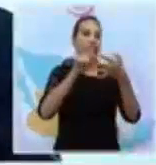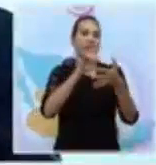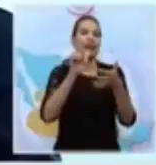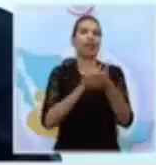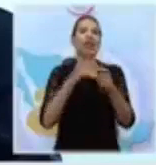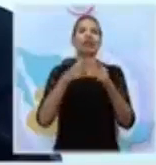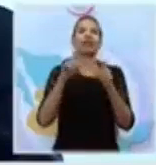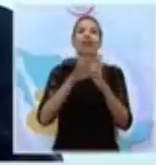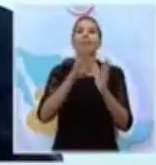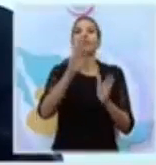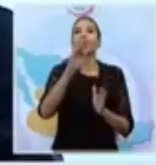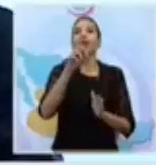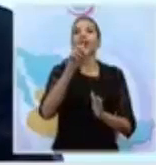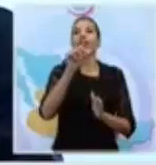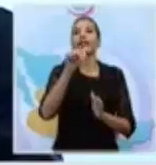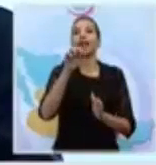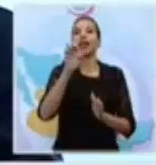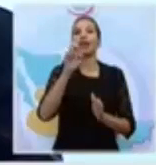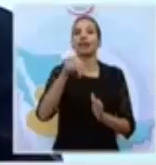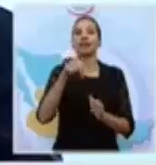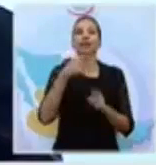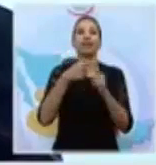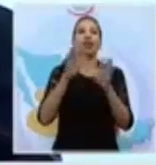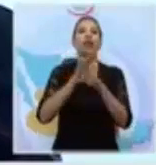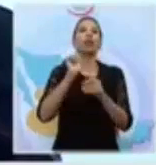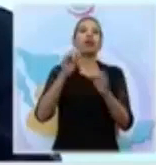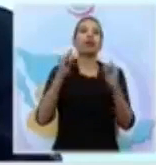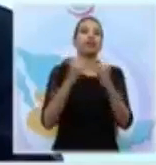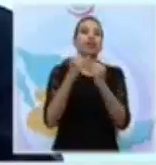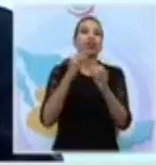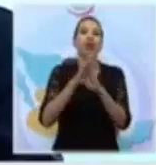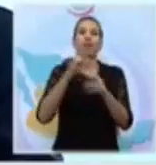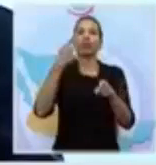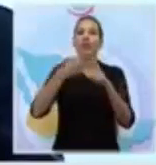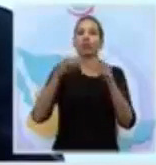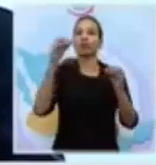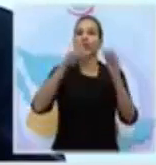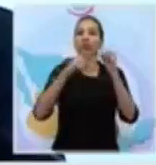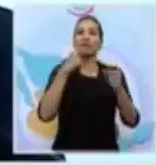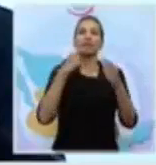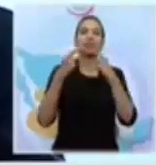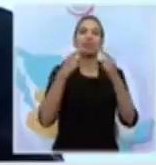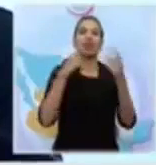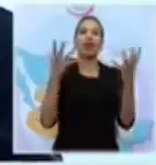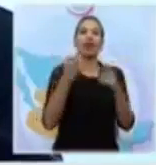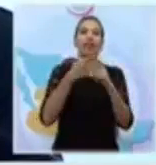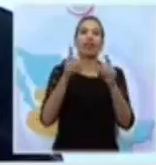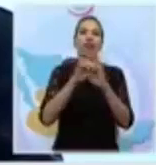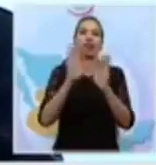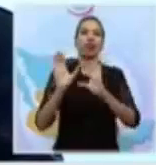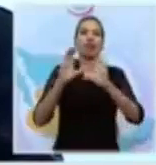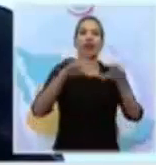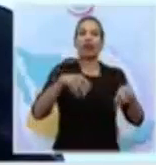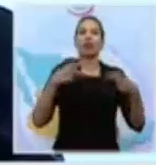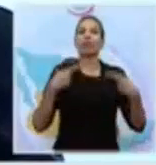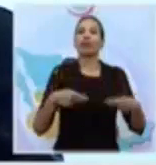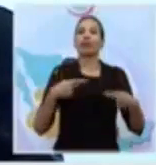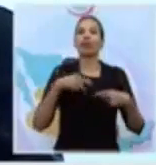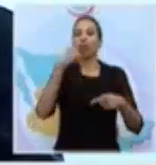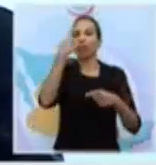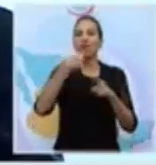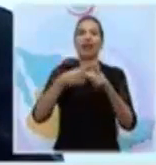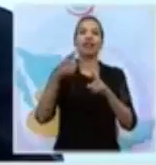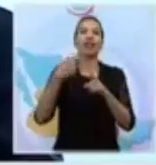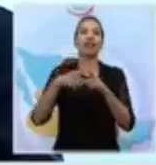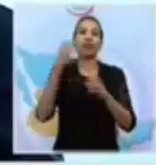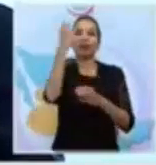del Coneval, que institucionaliza un modelo de evaluación en el cual quien realiza o contrata a terceros para llevar a cabo